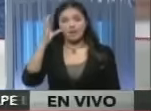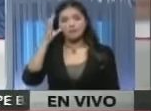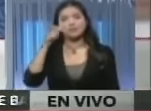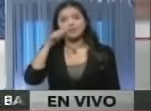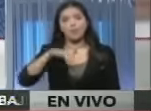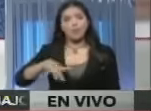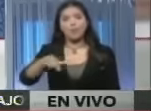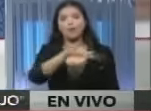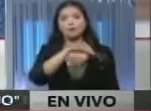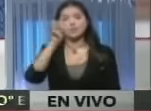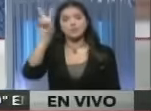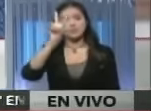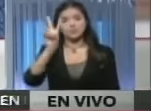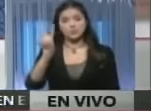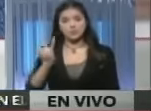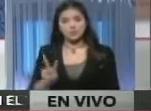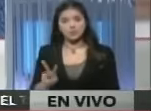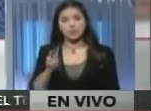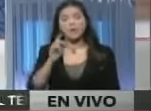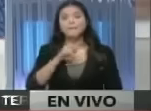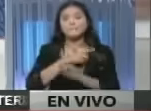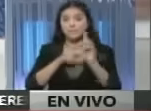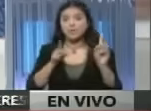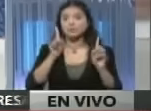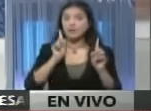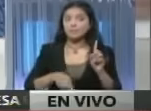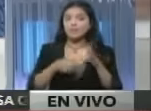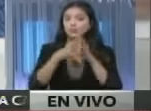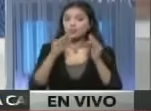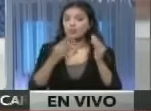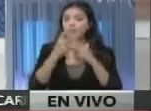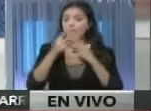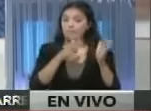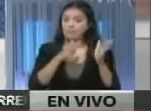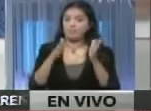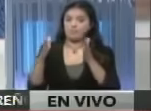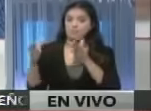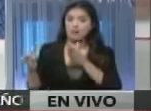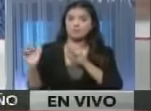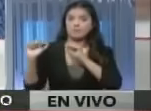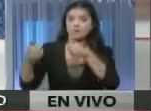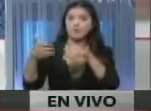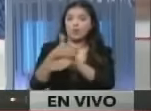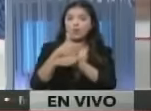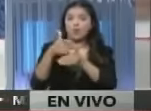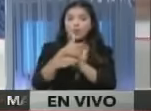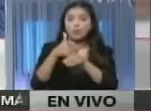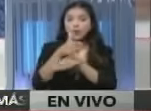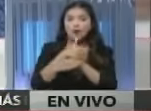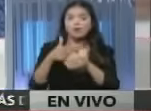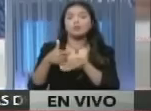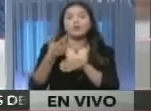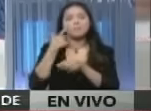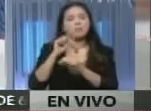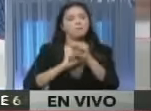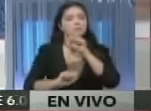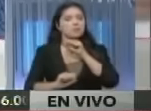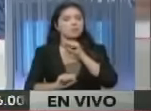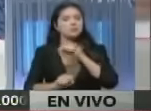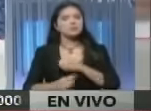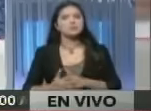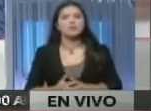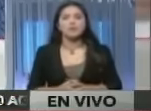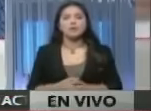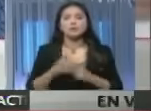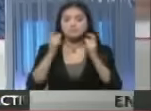pueblo de Venezuela, pero también con las acciones que ha emprendido el gobierno en la prevención,